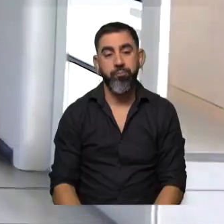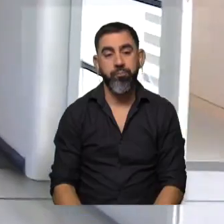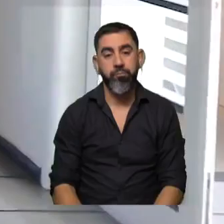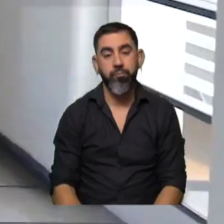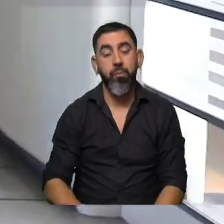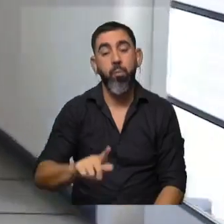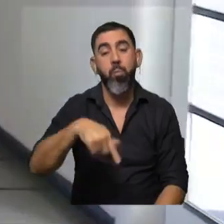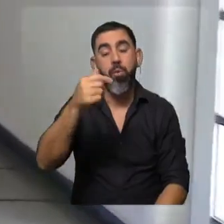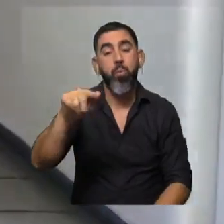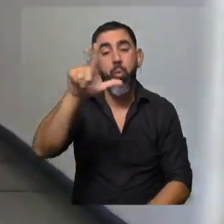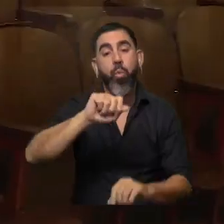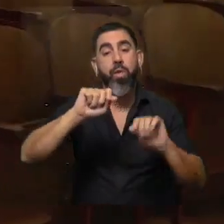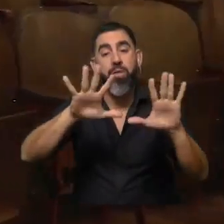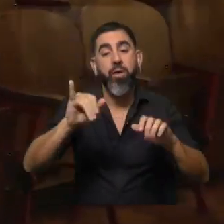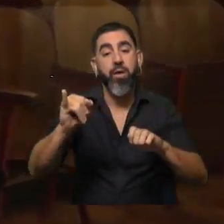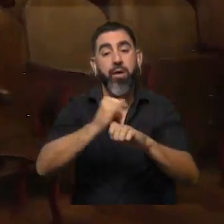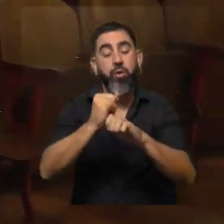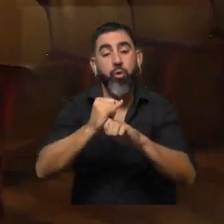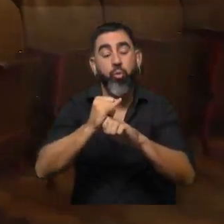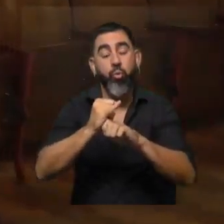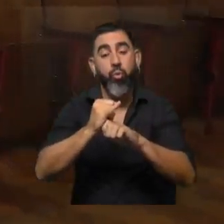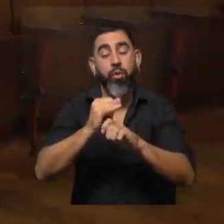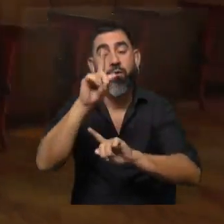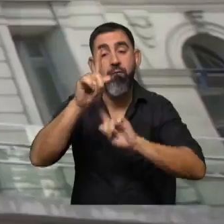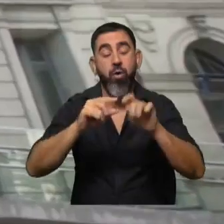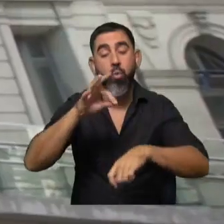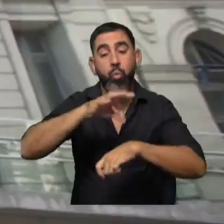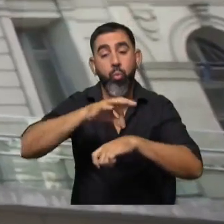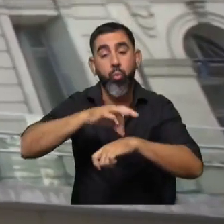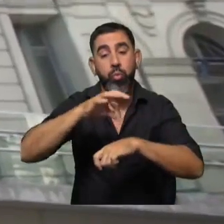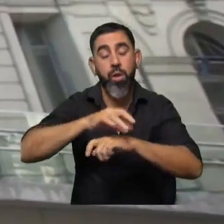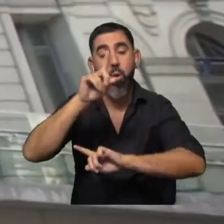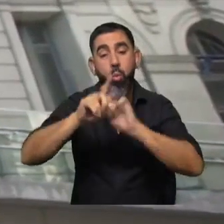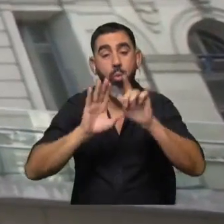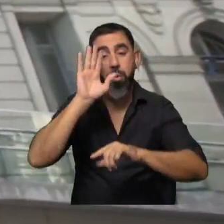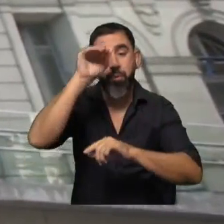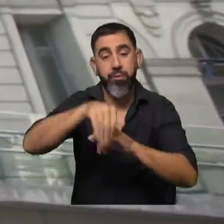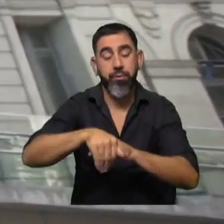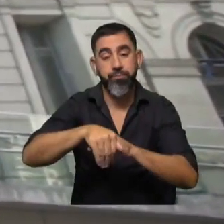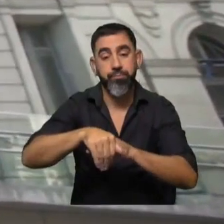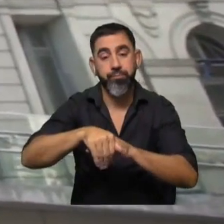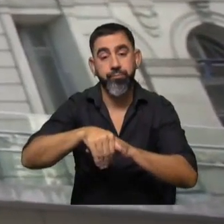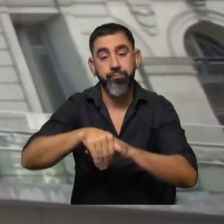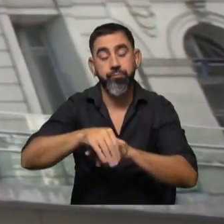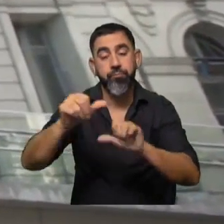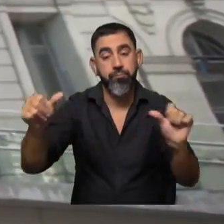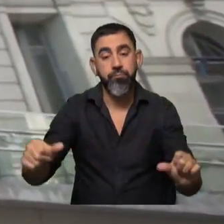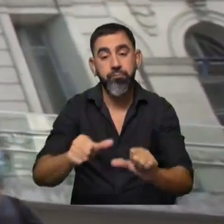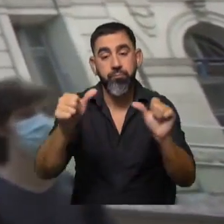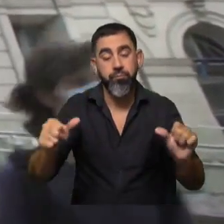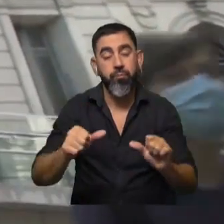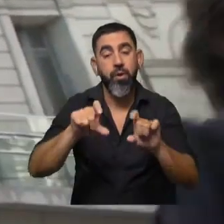El próximo lunes 10, el Instituto de Higiene de Facultad de Medicina de la Universidad de la República realizará una actividad